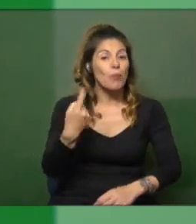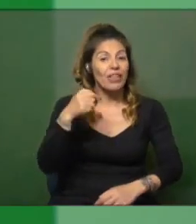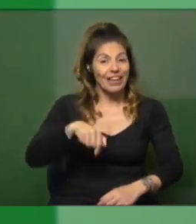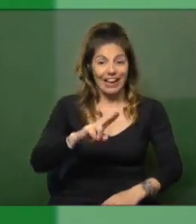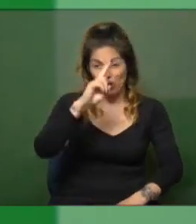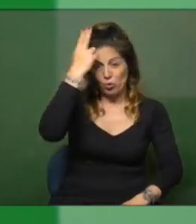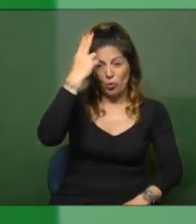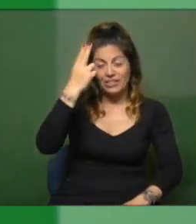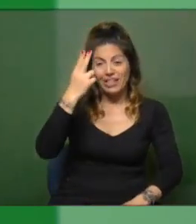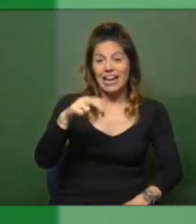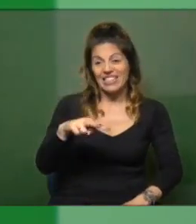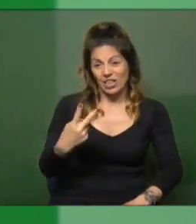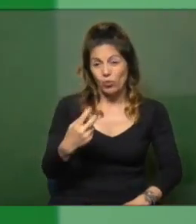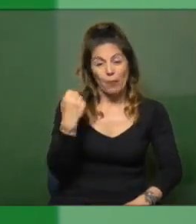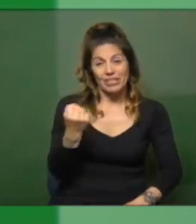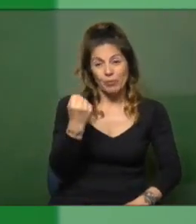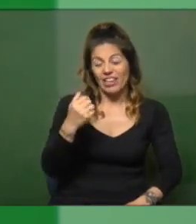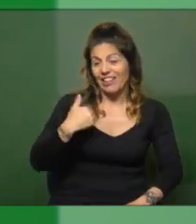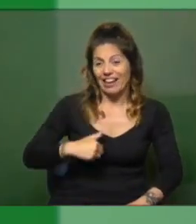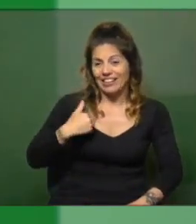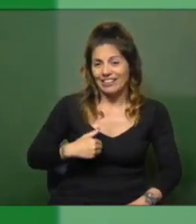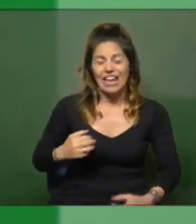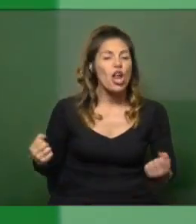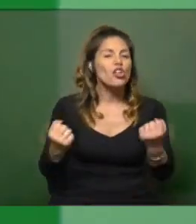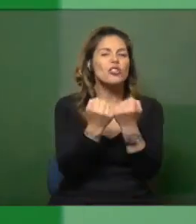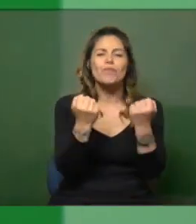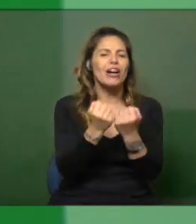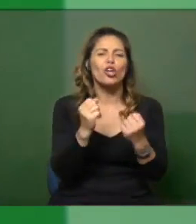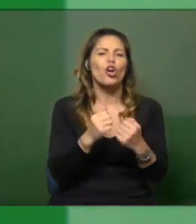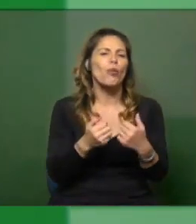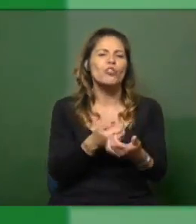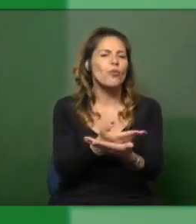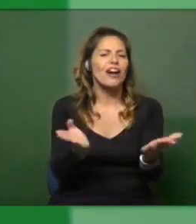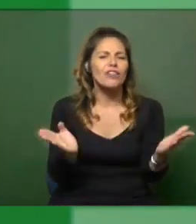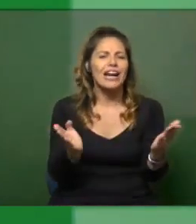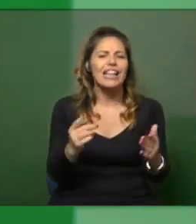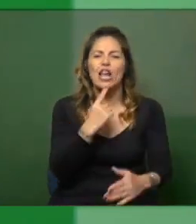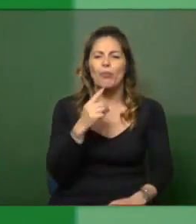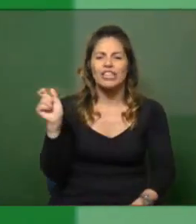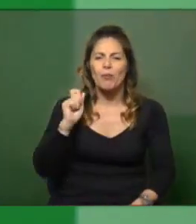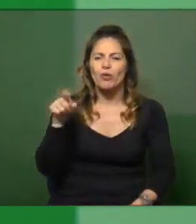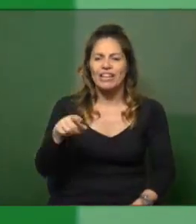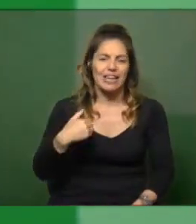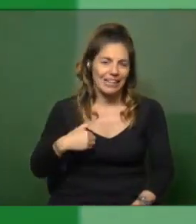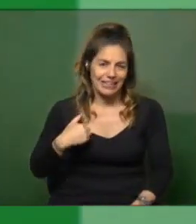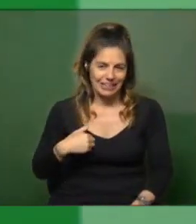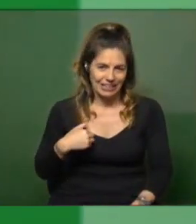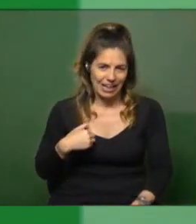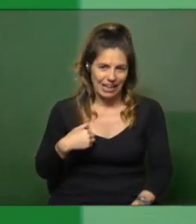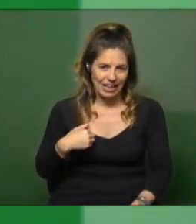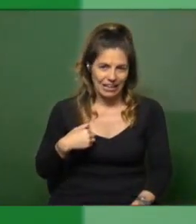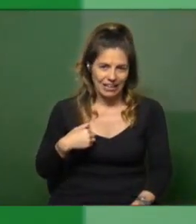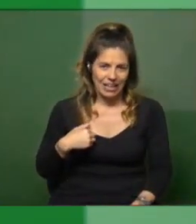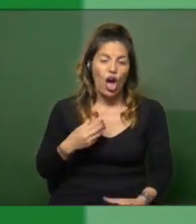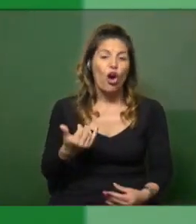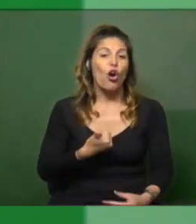y y los impactos no son solo en Cómo esto se va a reflejar en la política pública de Argentina y por lo tanto